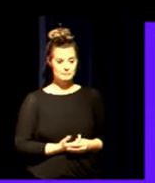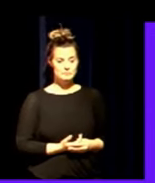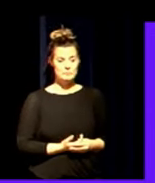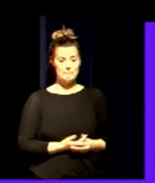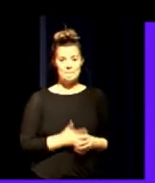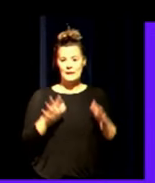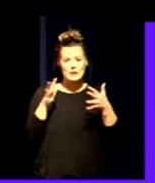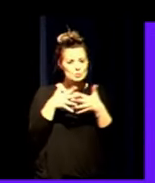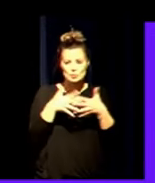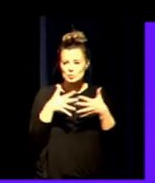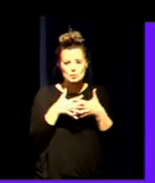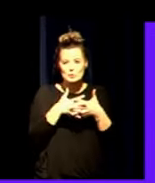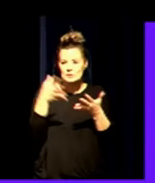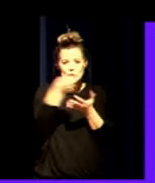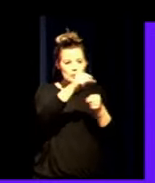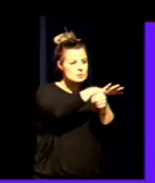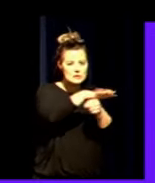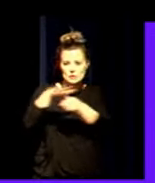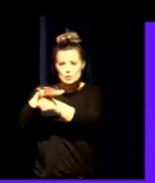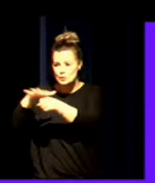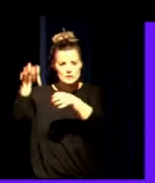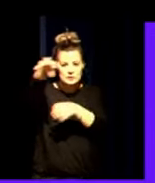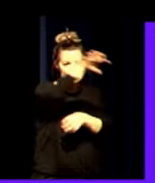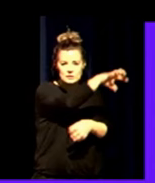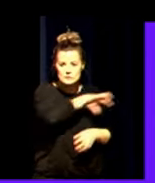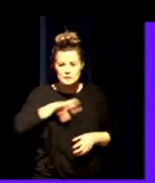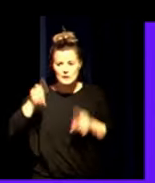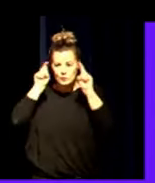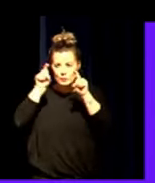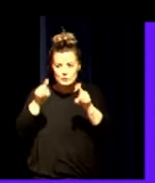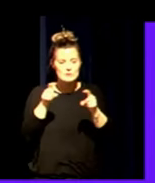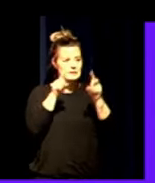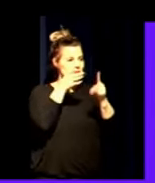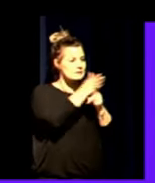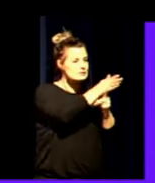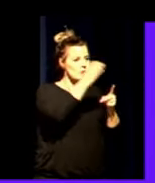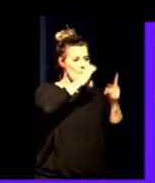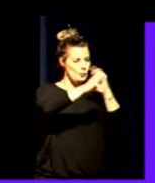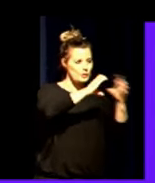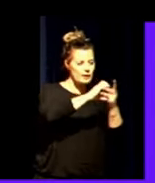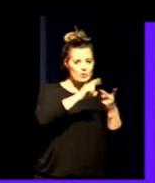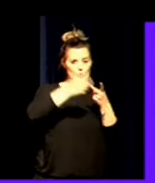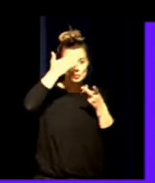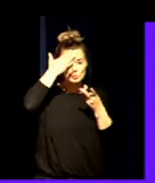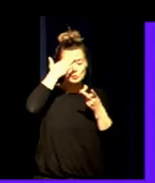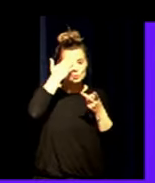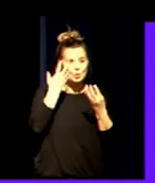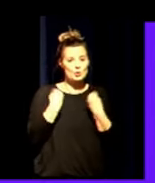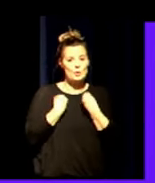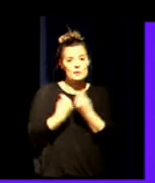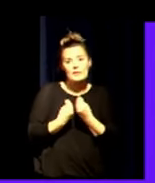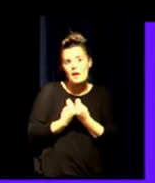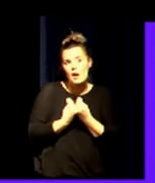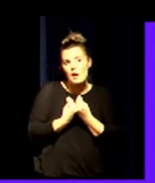Estructuras que integran a todos los sectores, a todos los sectores educativos. Hay comunicación. El tutor de convivencia o la tutora